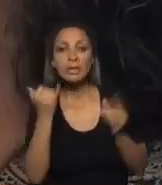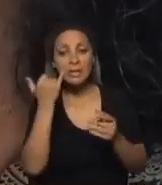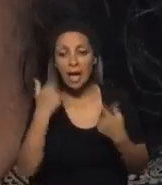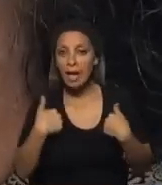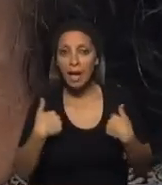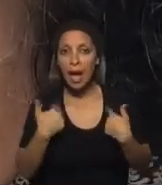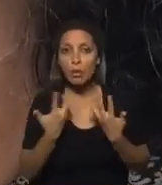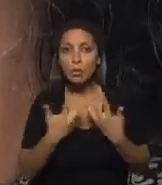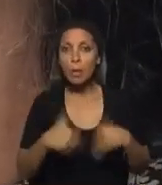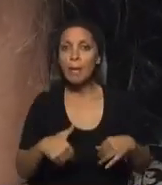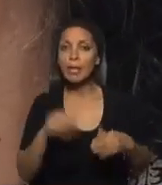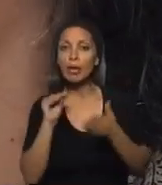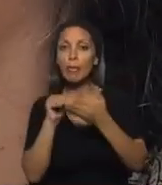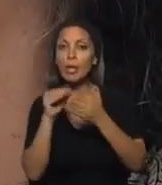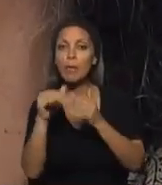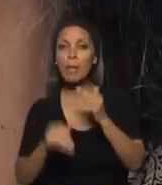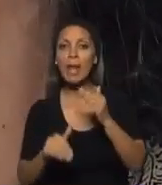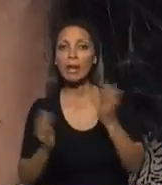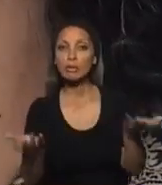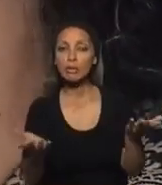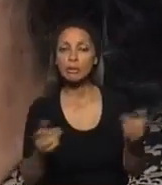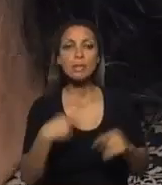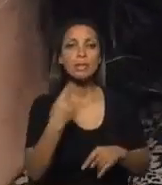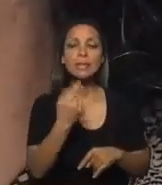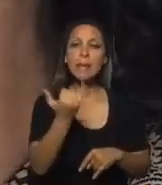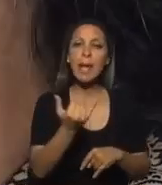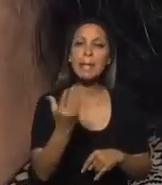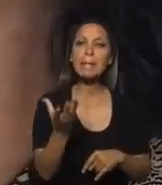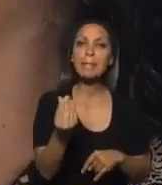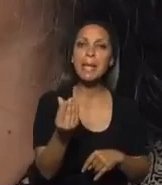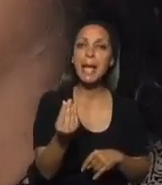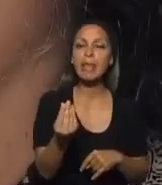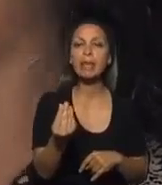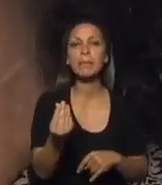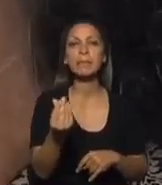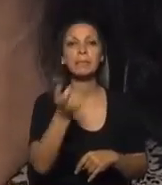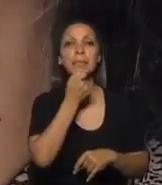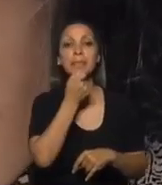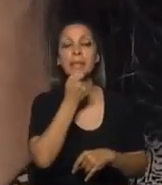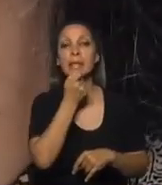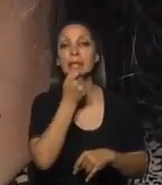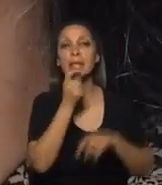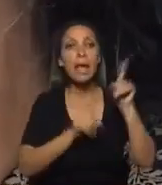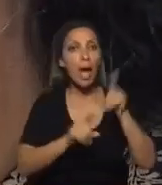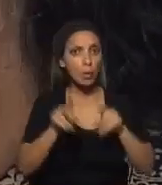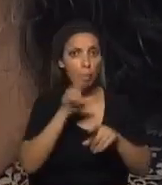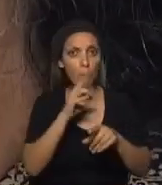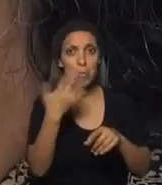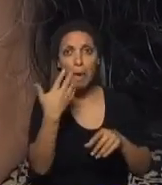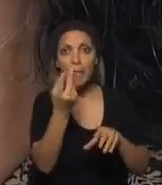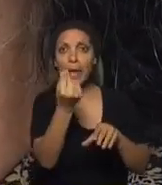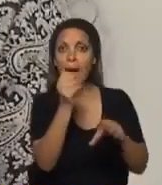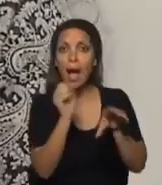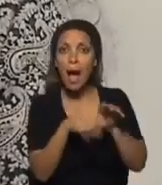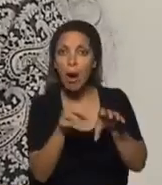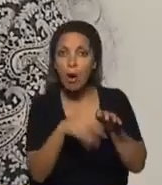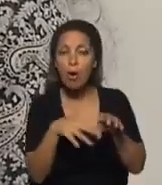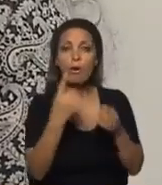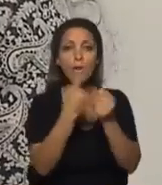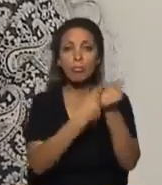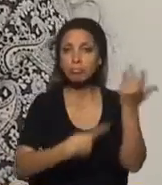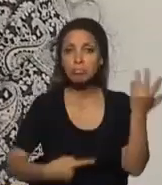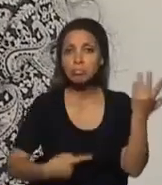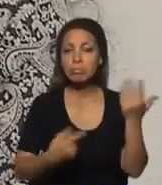y tenemos temor muchas veces de quienes tengan la capacidad de ahorro o la capacidad de inversión, de